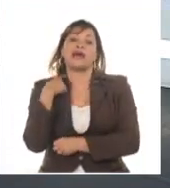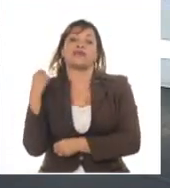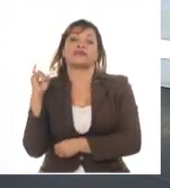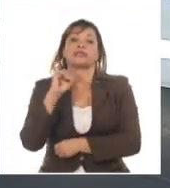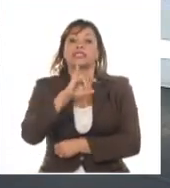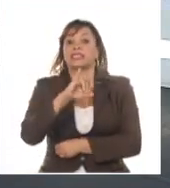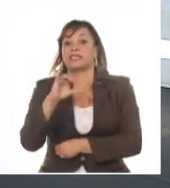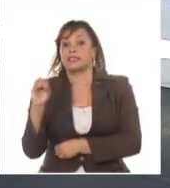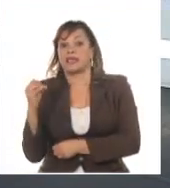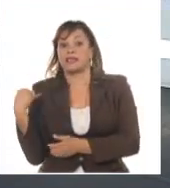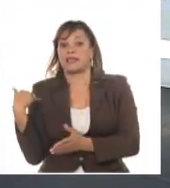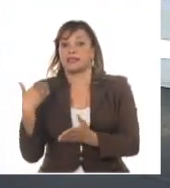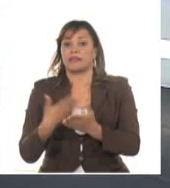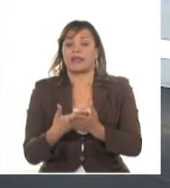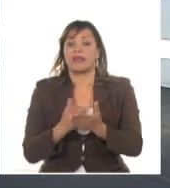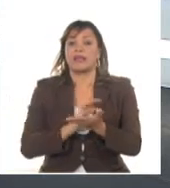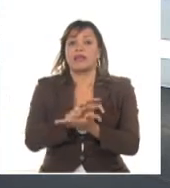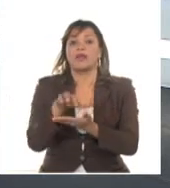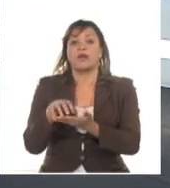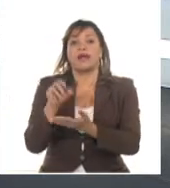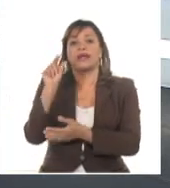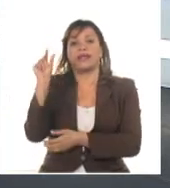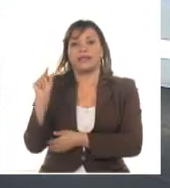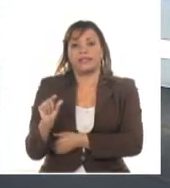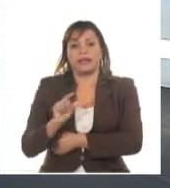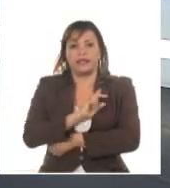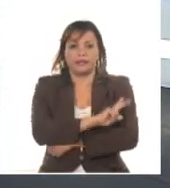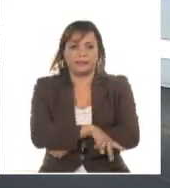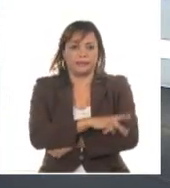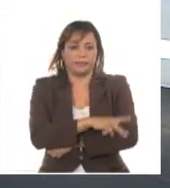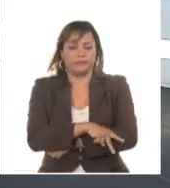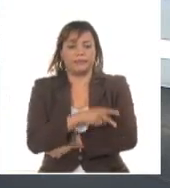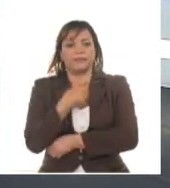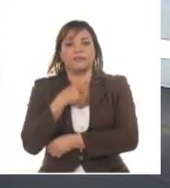cubana en Italia y los 55 años en que acogió a